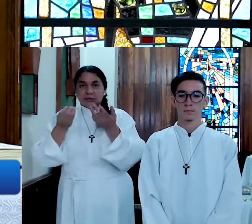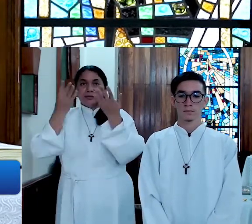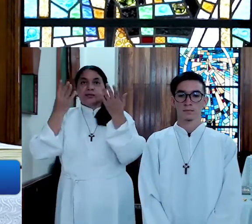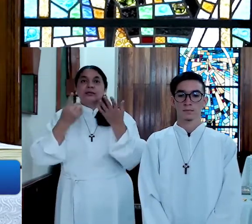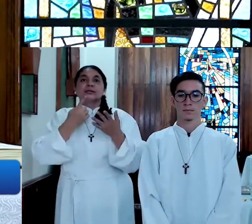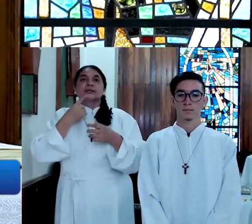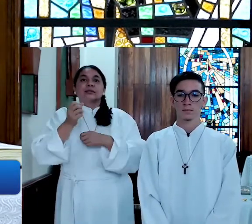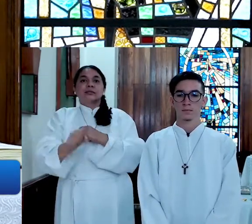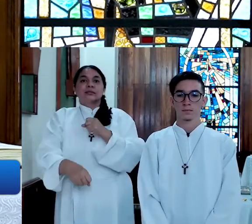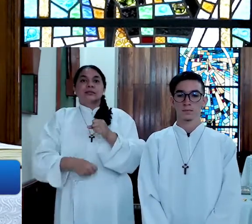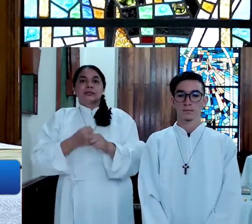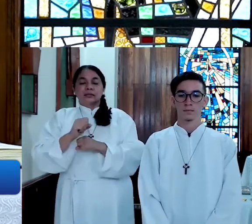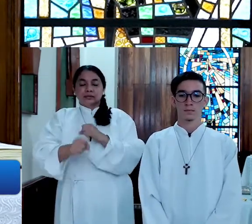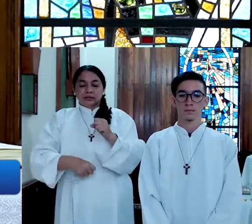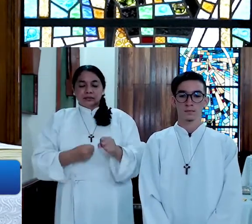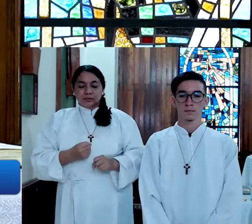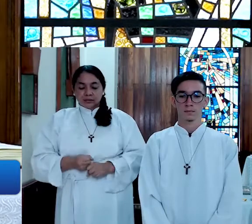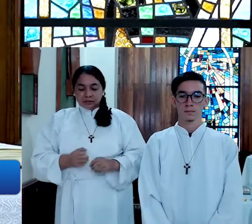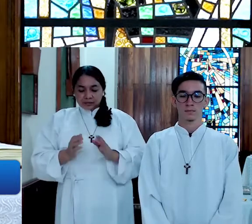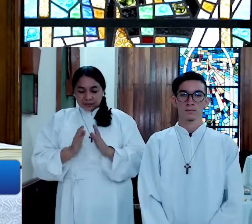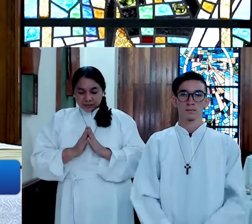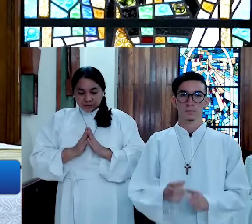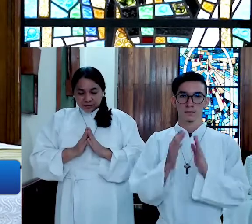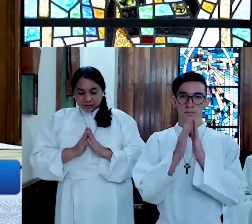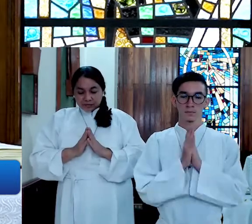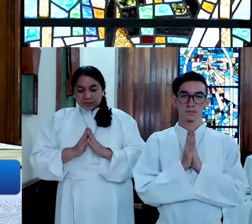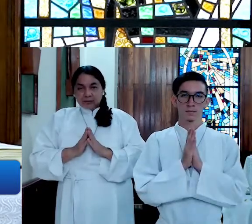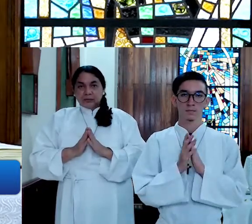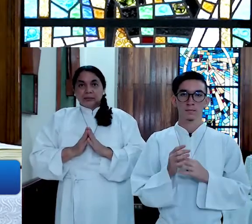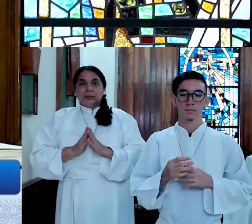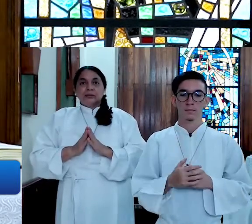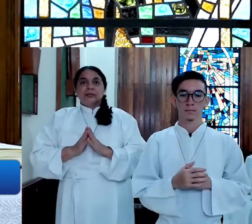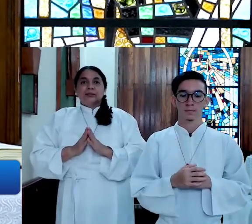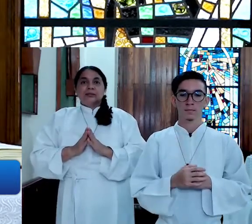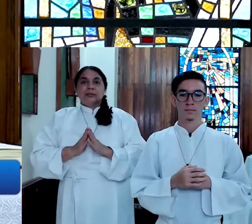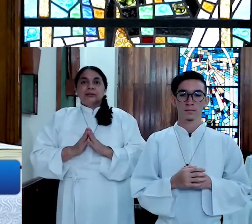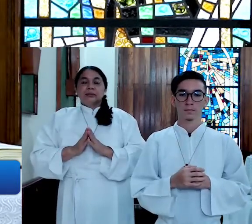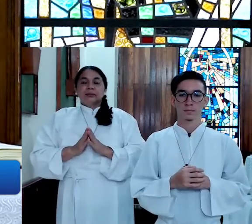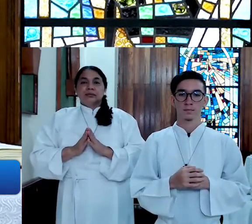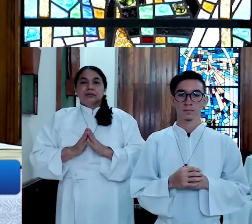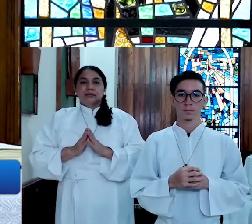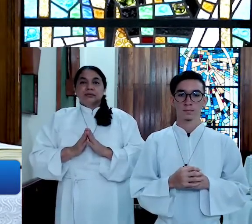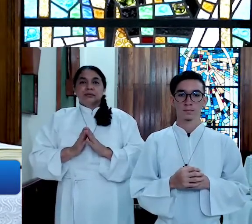y toda gloria, por los siglos de los siglos. Amén.